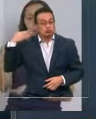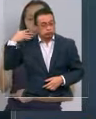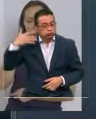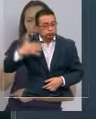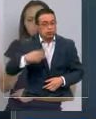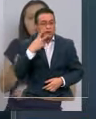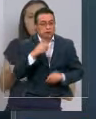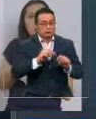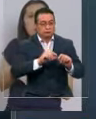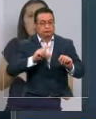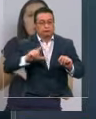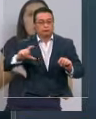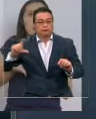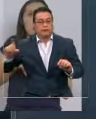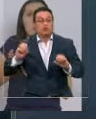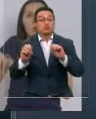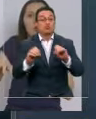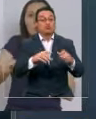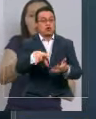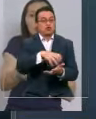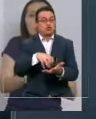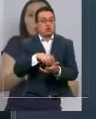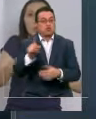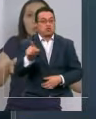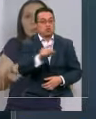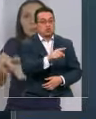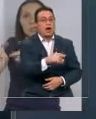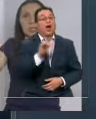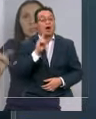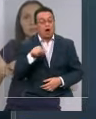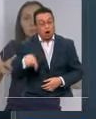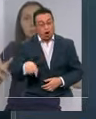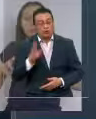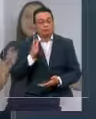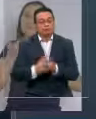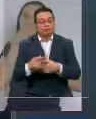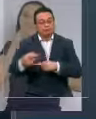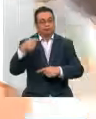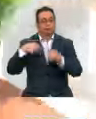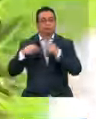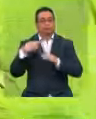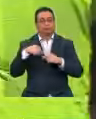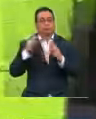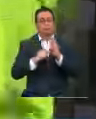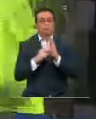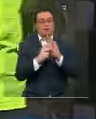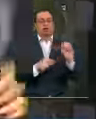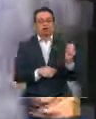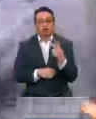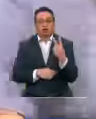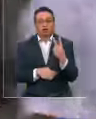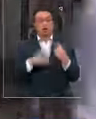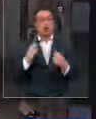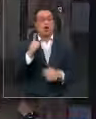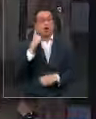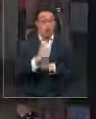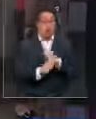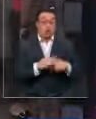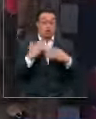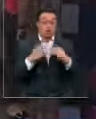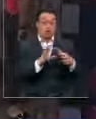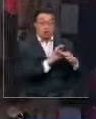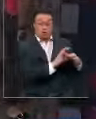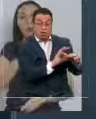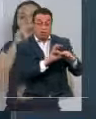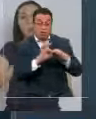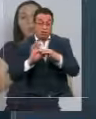viendo un aumento en varias de las comunas y por eso hoy día hemos retrocedido a transición. Llevamos un año en pandemia, después